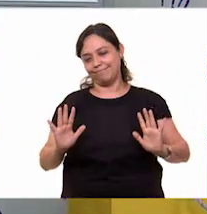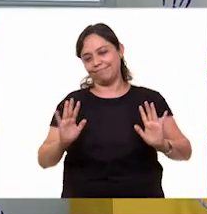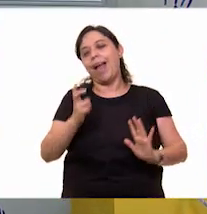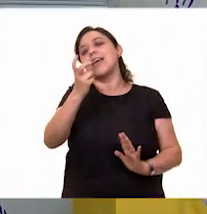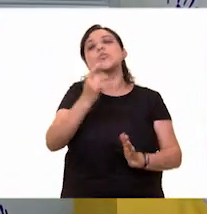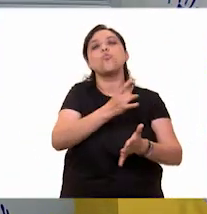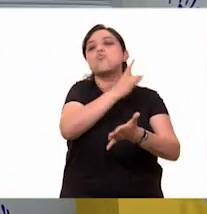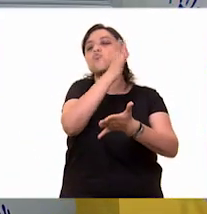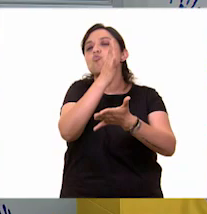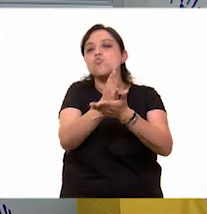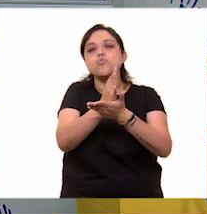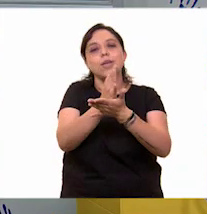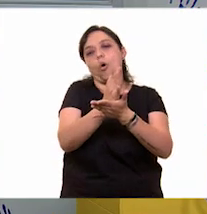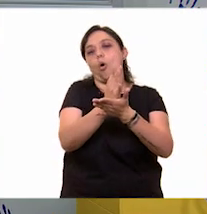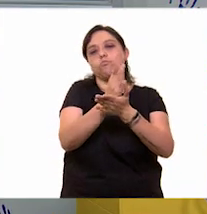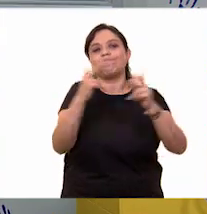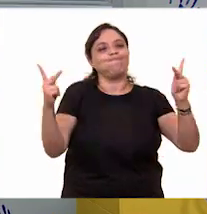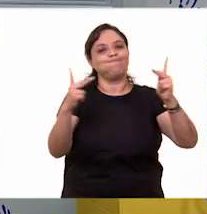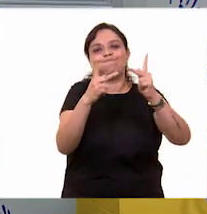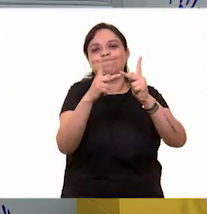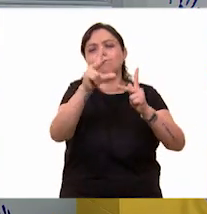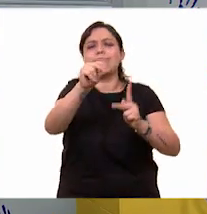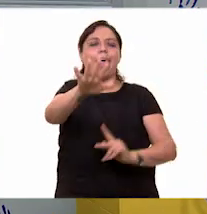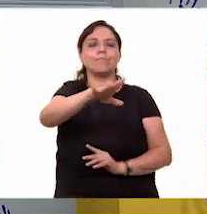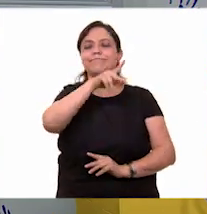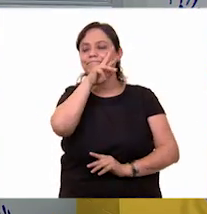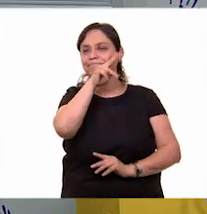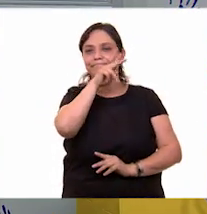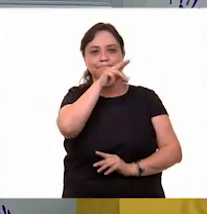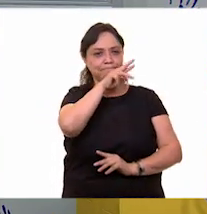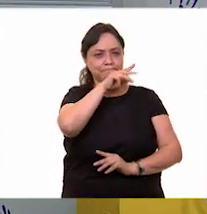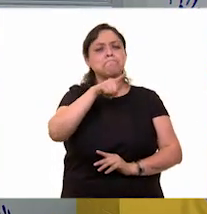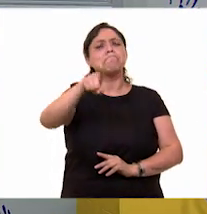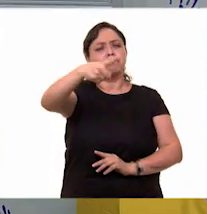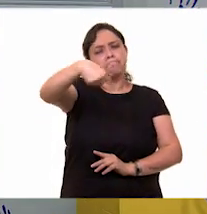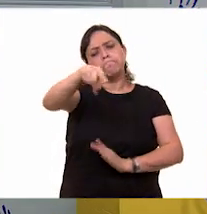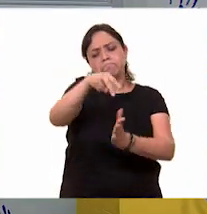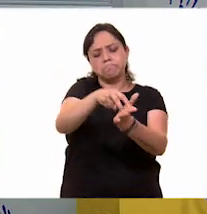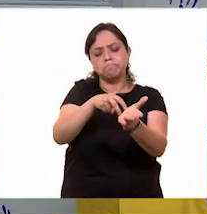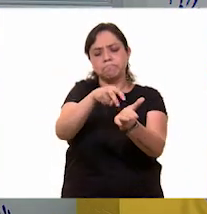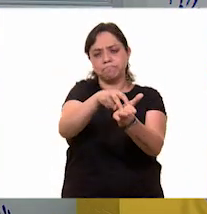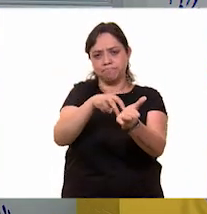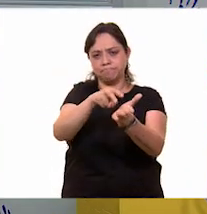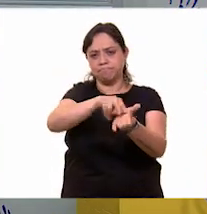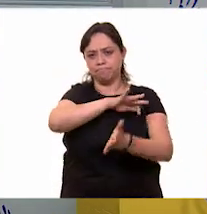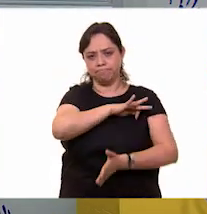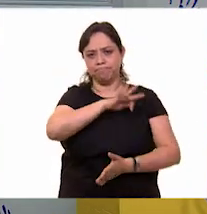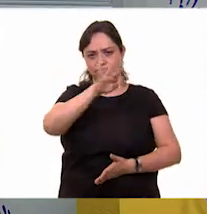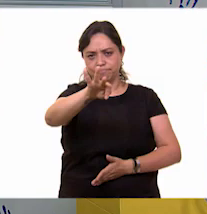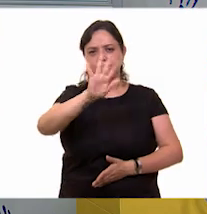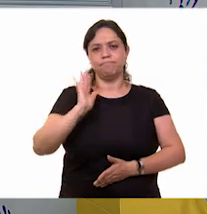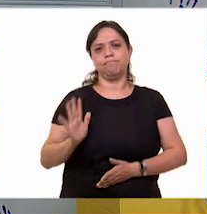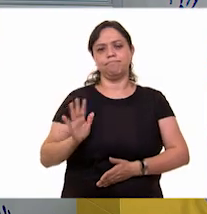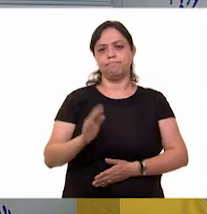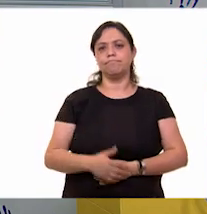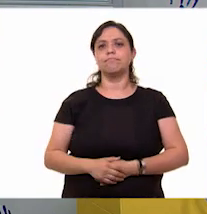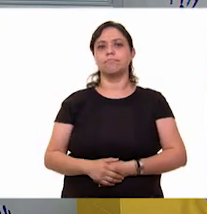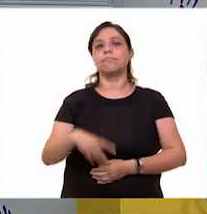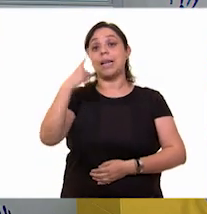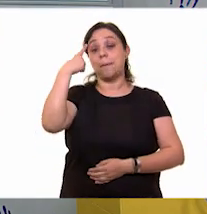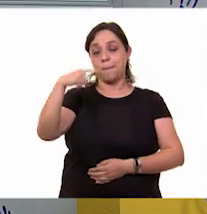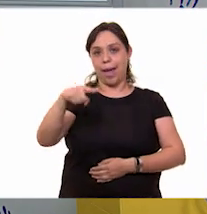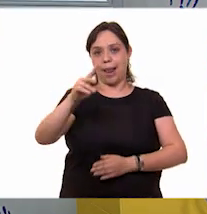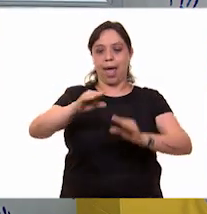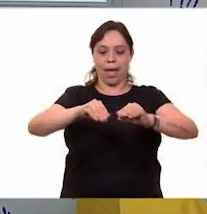pudieron coincidir nuestros manteles, pero no se preocupen. Ustedes pueden corregirlos y pueden hacerlo para que quede ya el mantel con